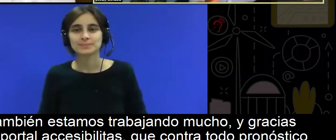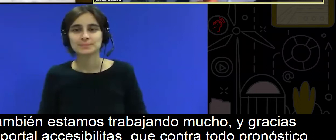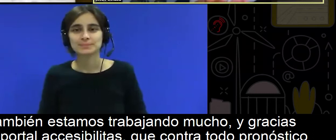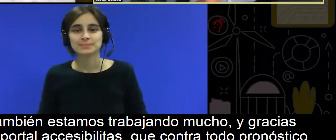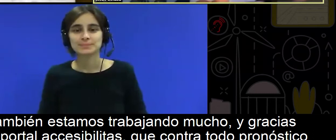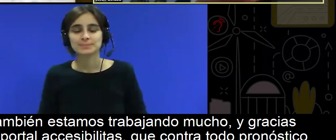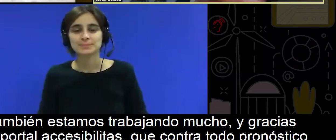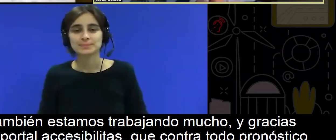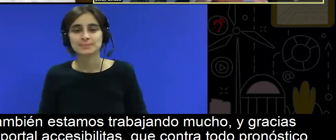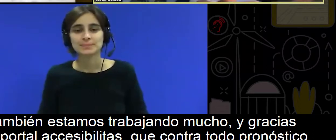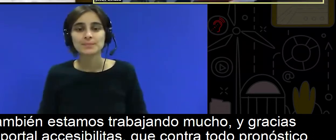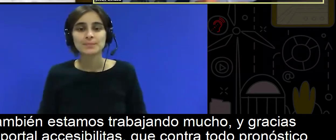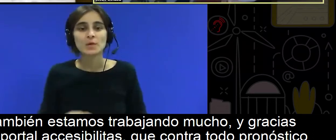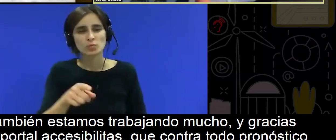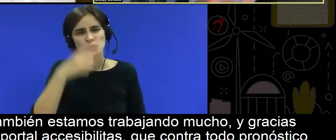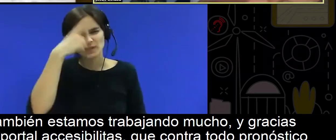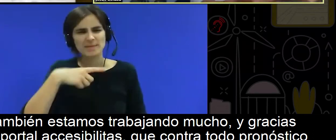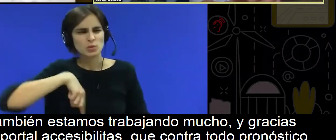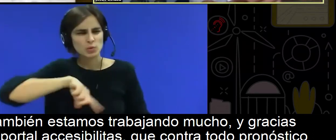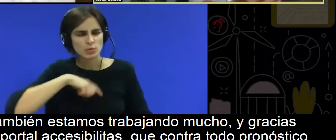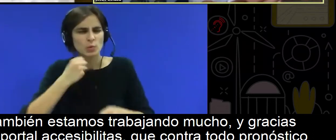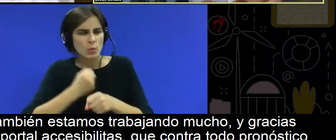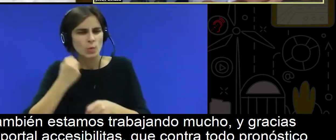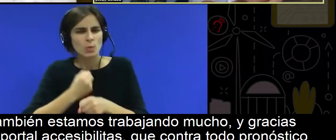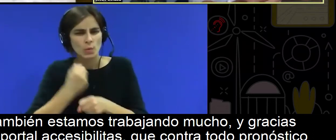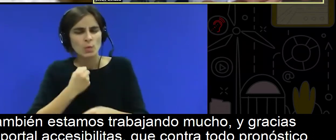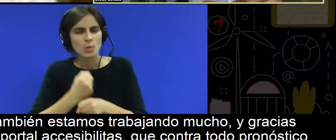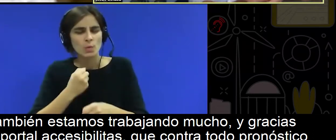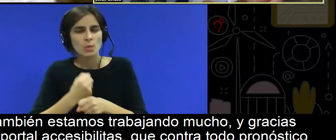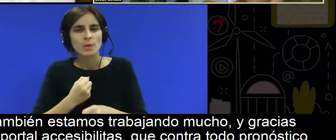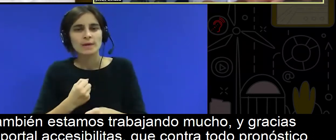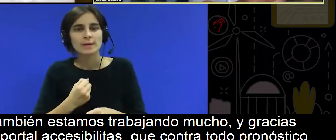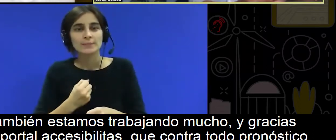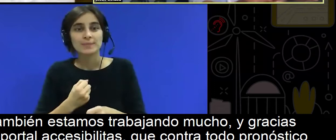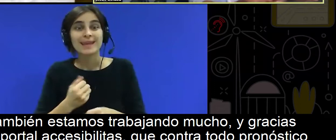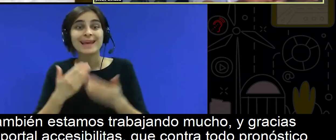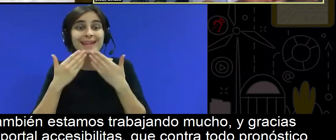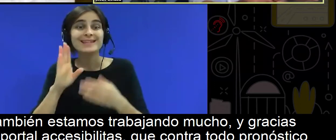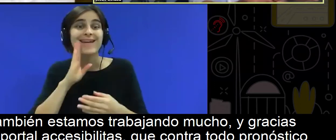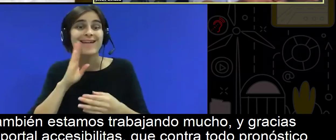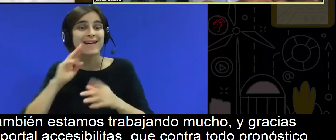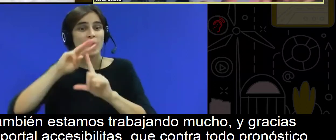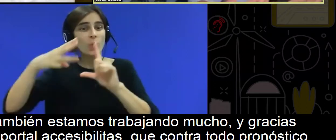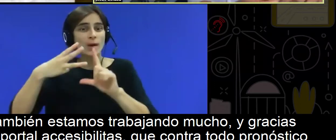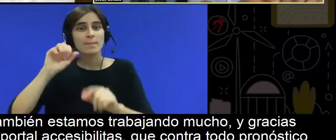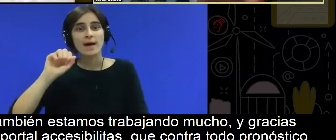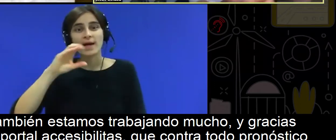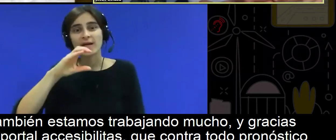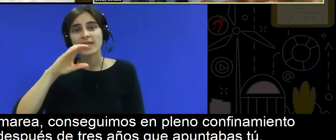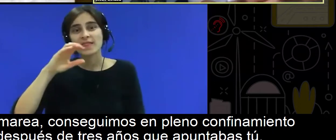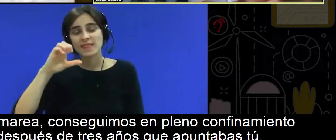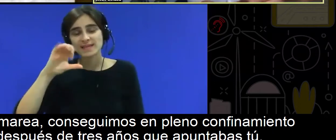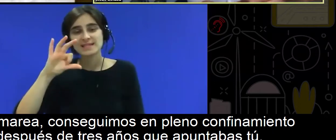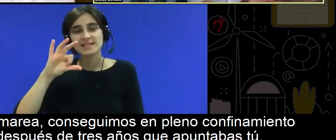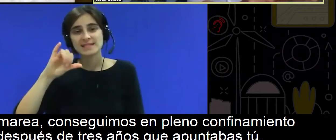a ello contribuye el portal Accesibilitas, que contra todo pronóstico y contra viento y